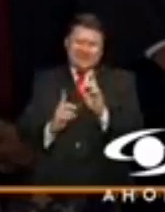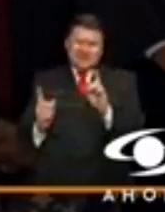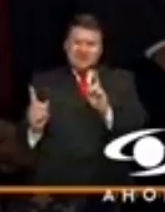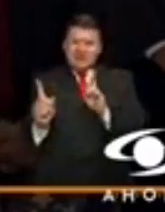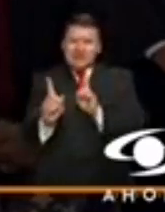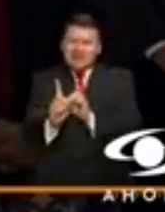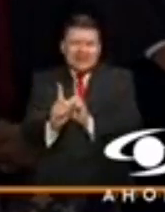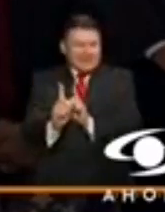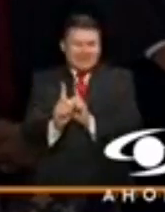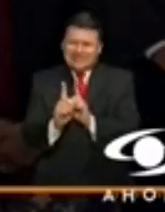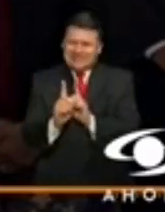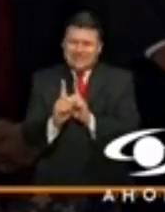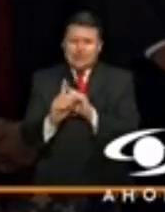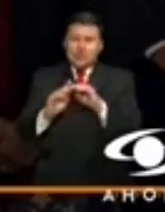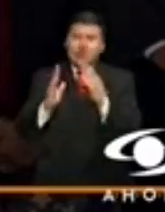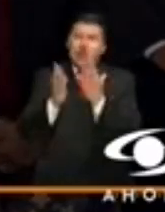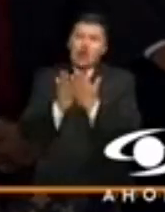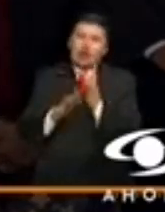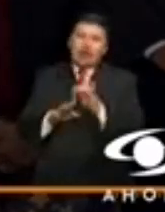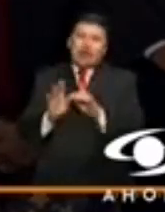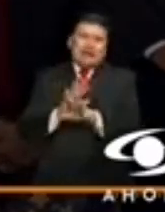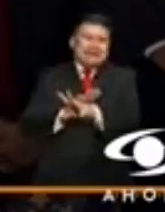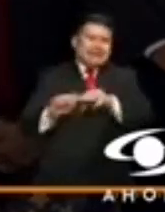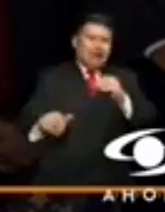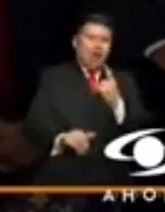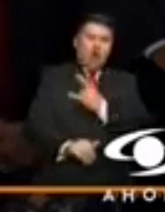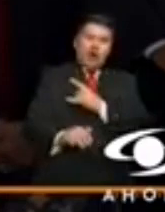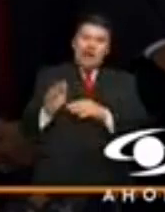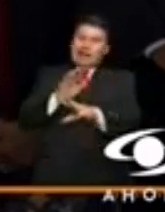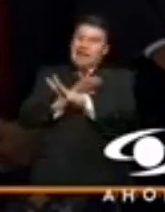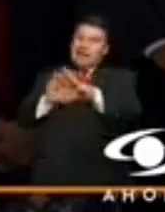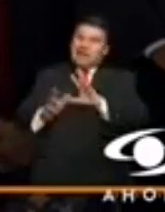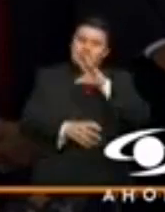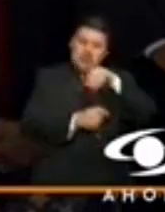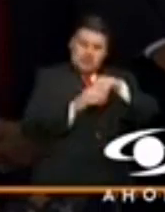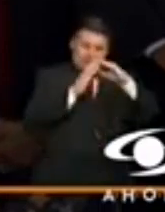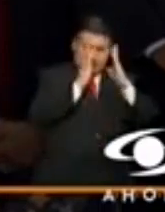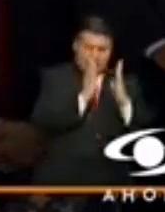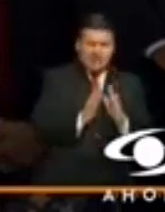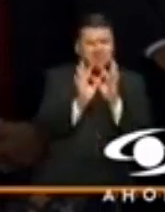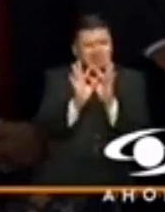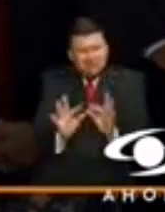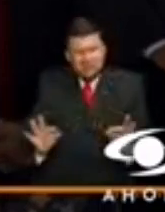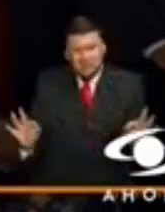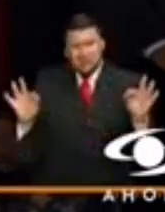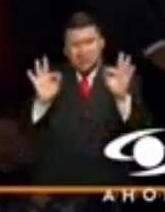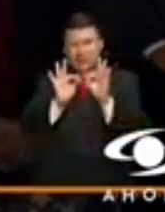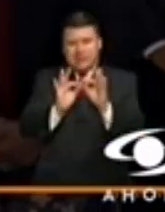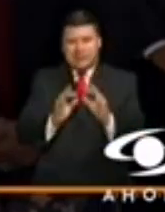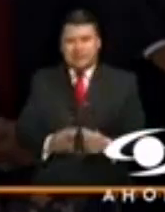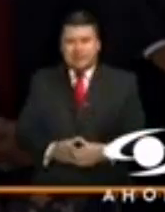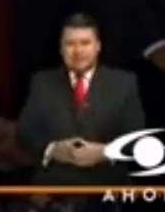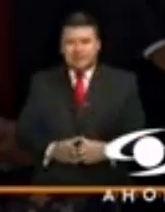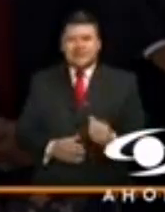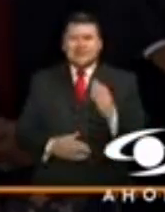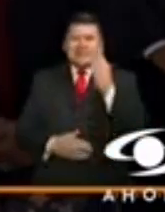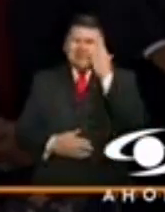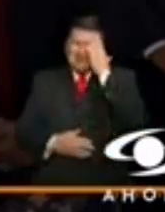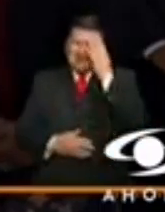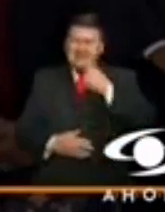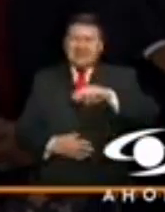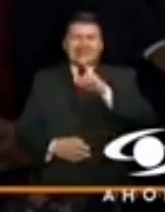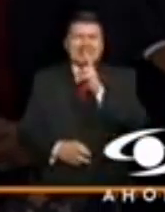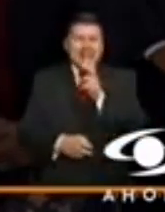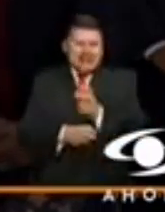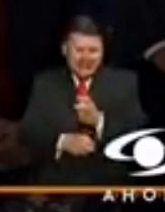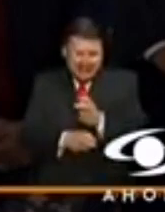etapa, sacándolos de colegios y universidades para estar en sus casas, es importante. Sabemos las